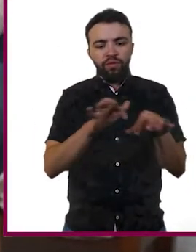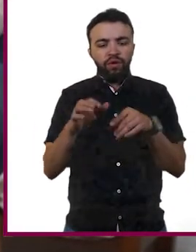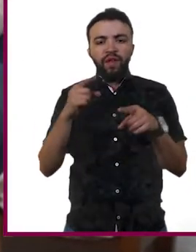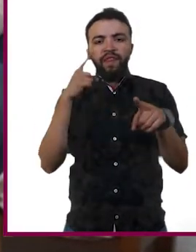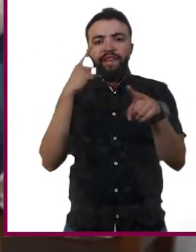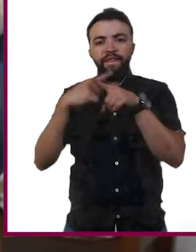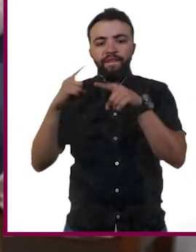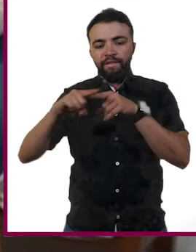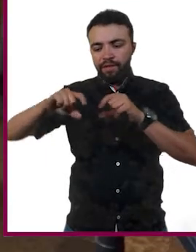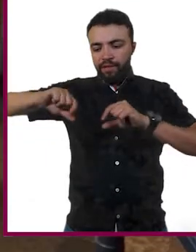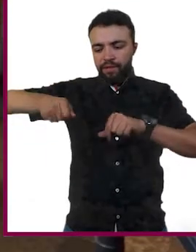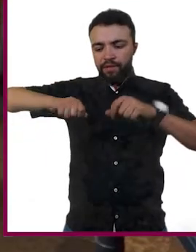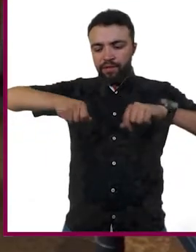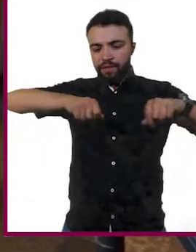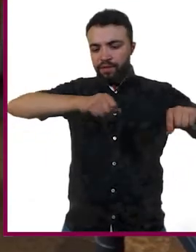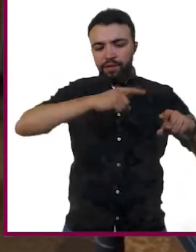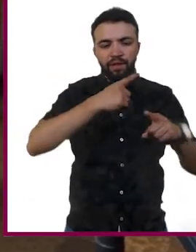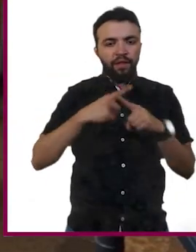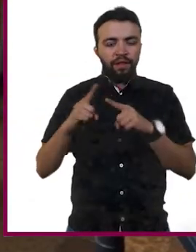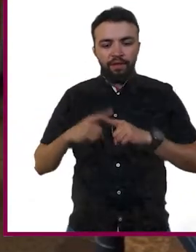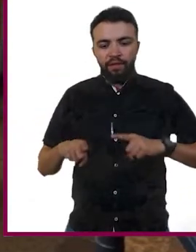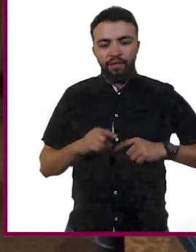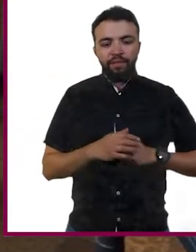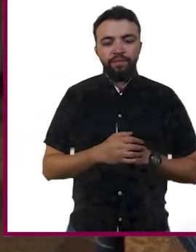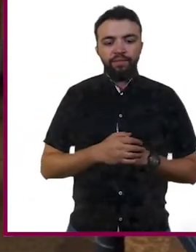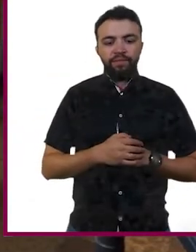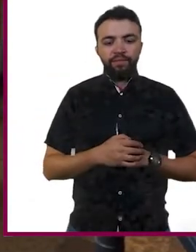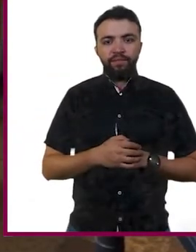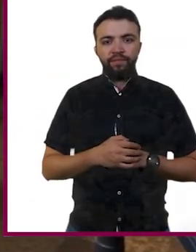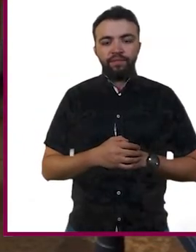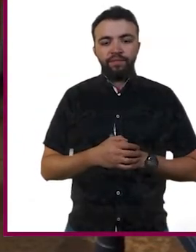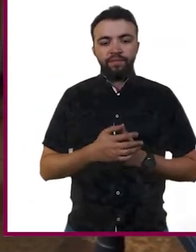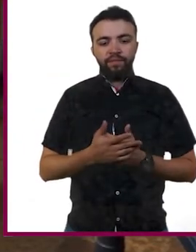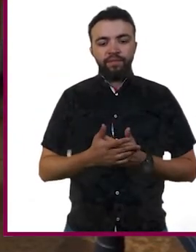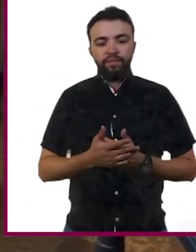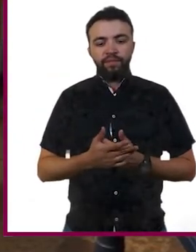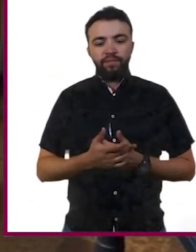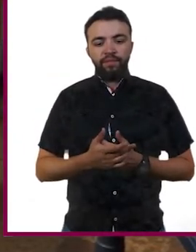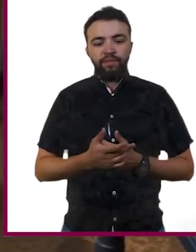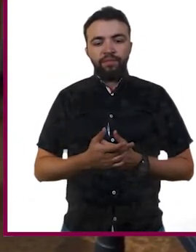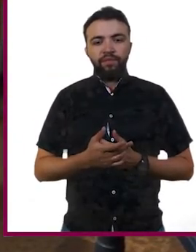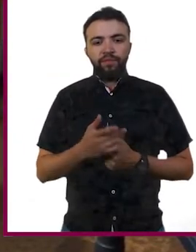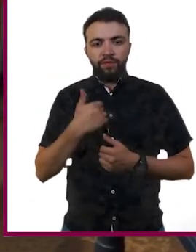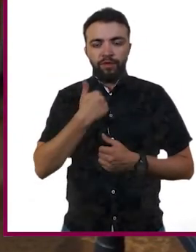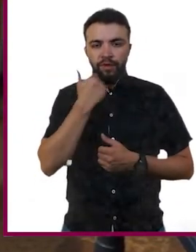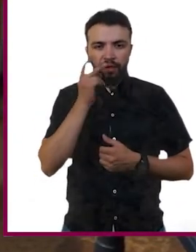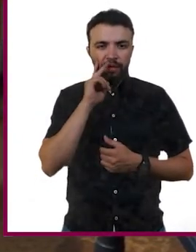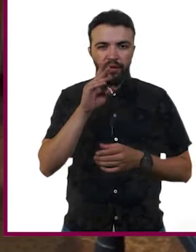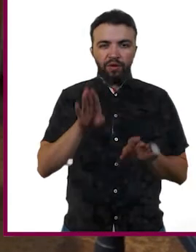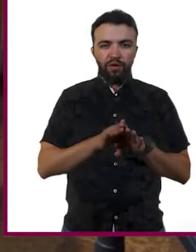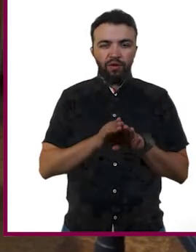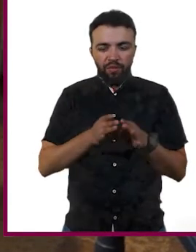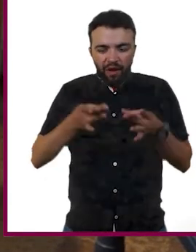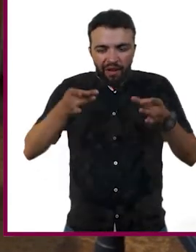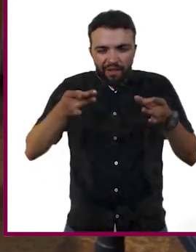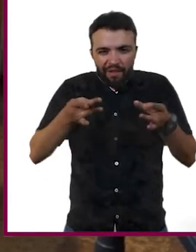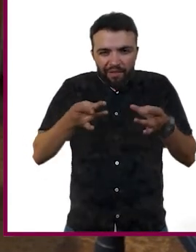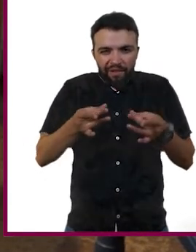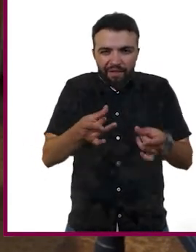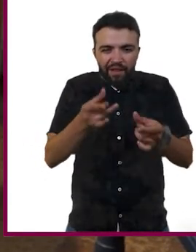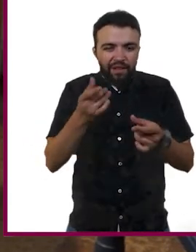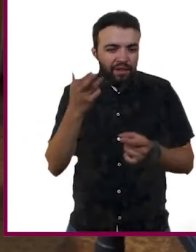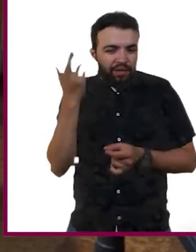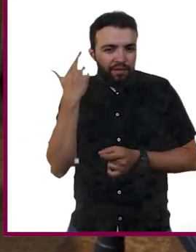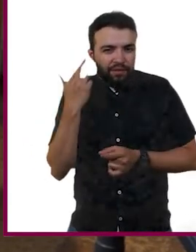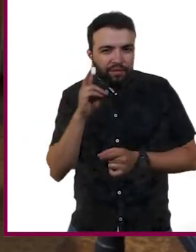en diferentes afinaciones. Ah, ok. ¿Sí? Y hablando de afinaciones, pues mira, te voy a mostrar cómo afinas.